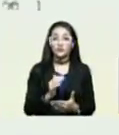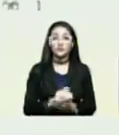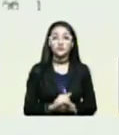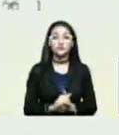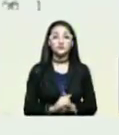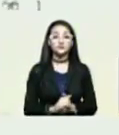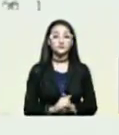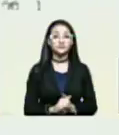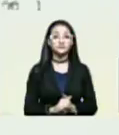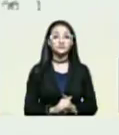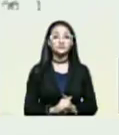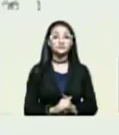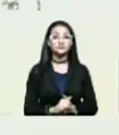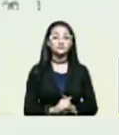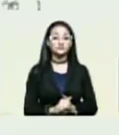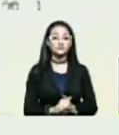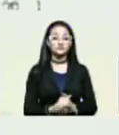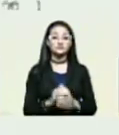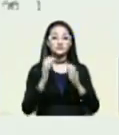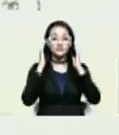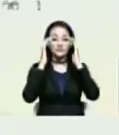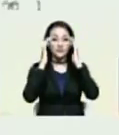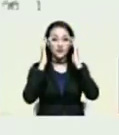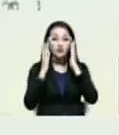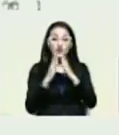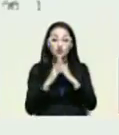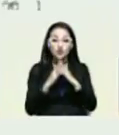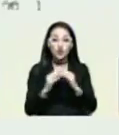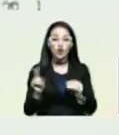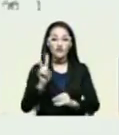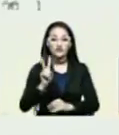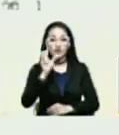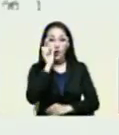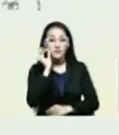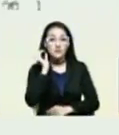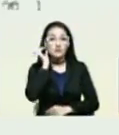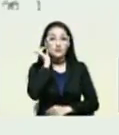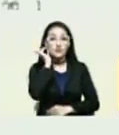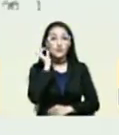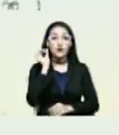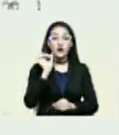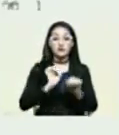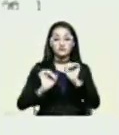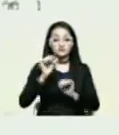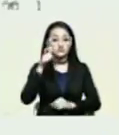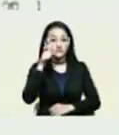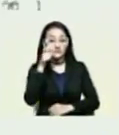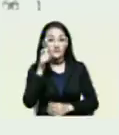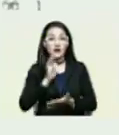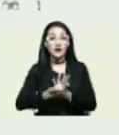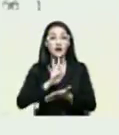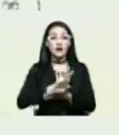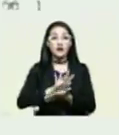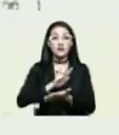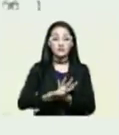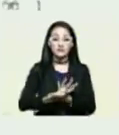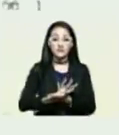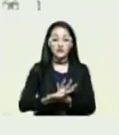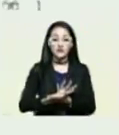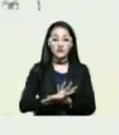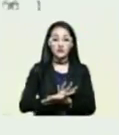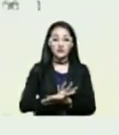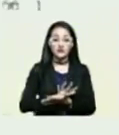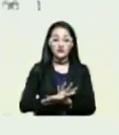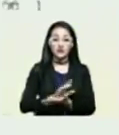porque invitamos pues a los venezolanos y a la venezolana a tomar todas las medidas preventivas, conservar la calma y a mantener